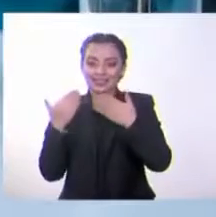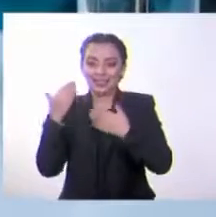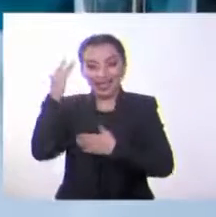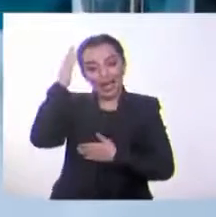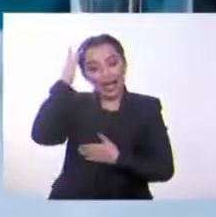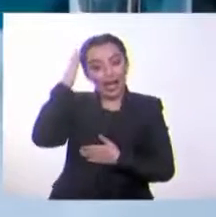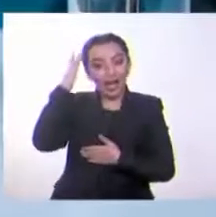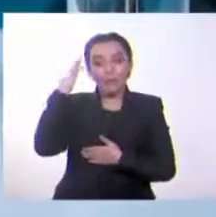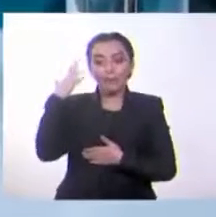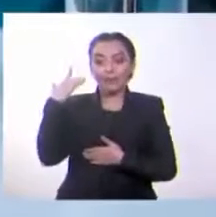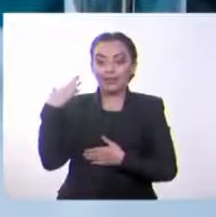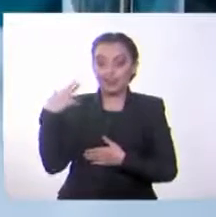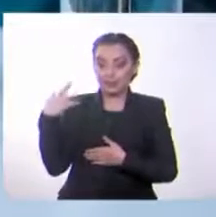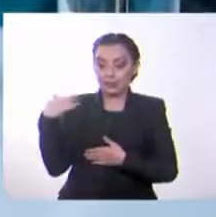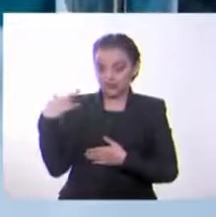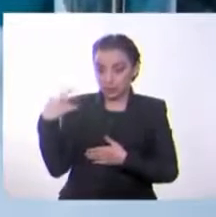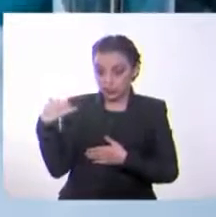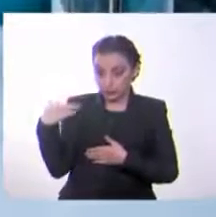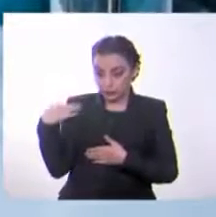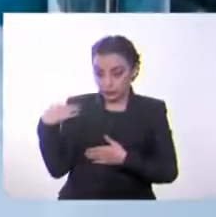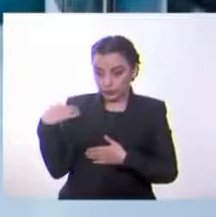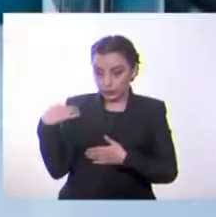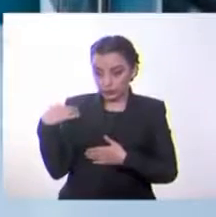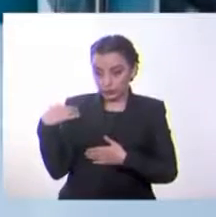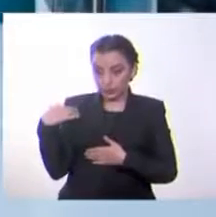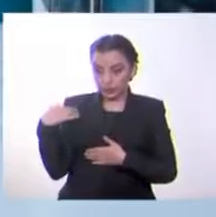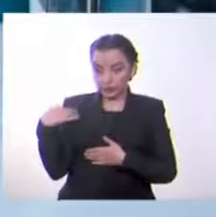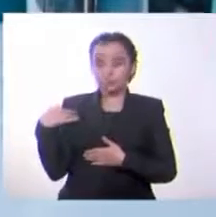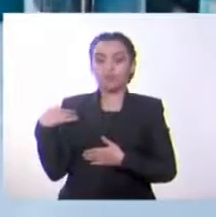esta parte ya la conoces. Un par de gotas por acá.